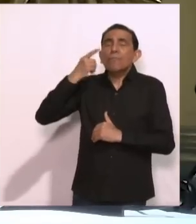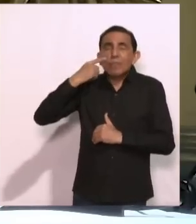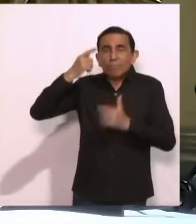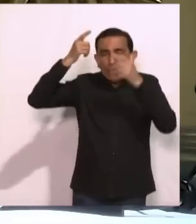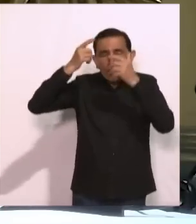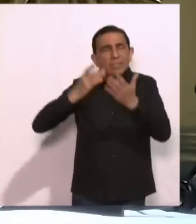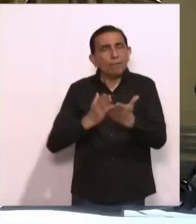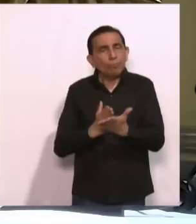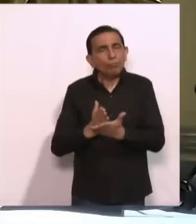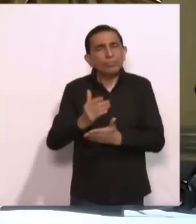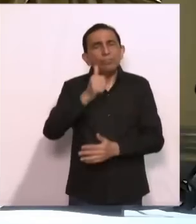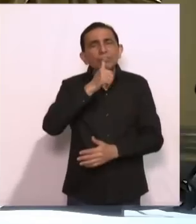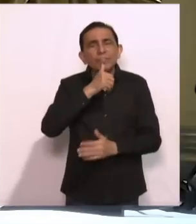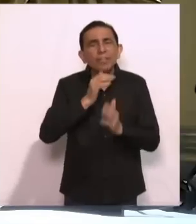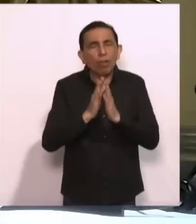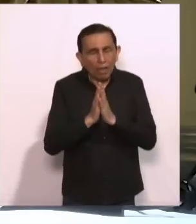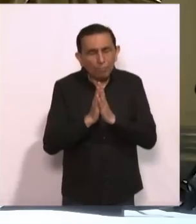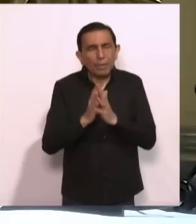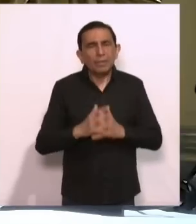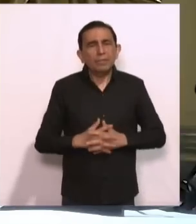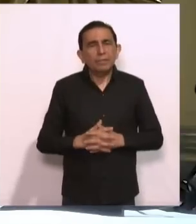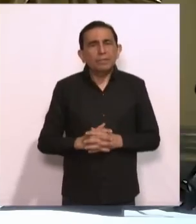los siglos de los siglos.